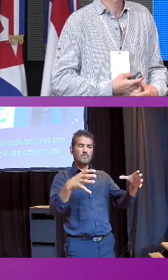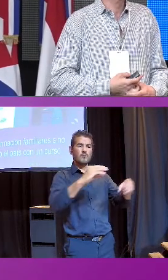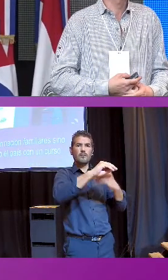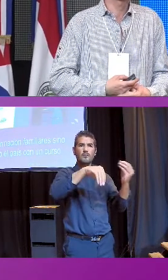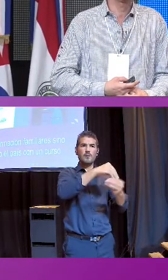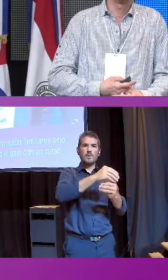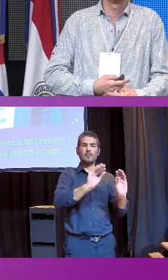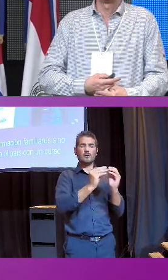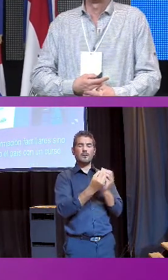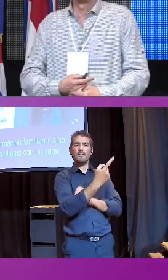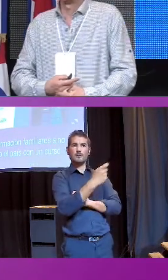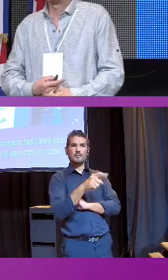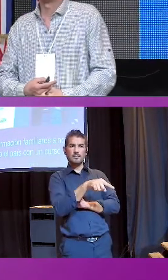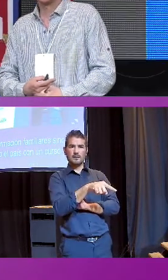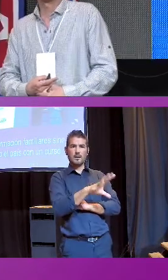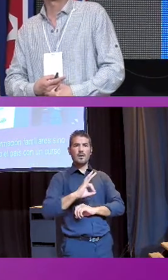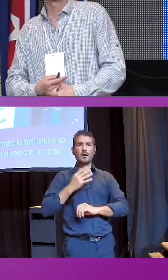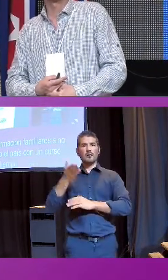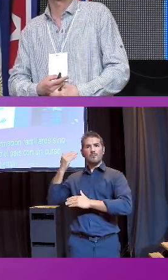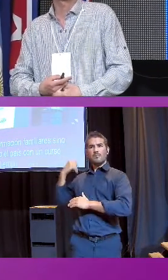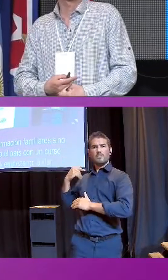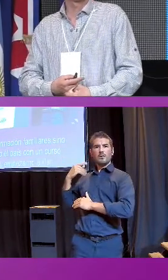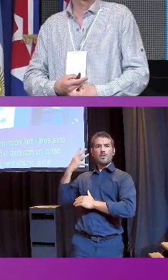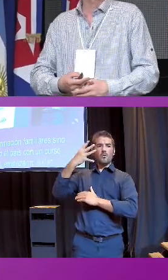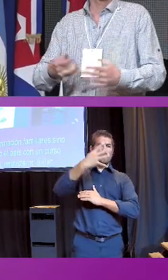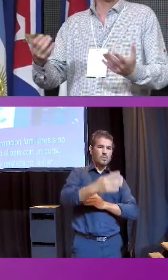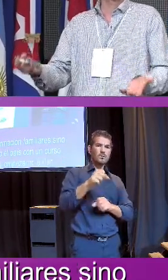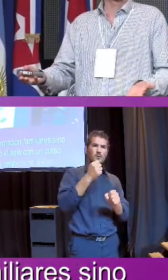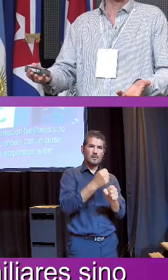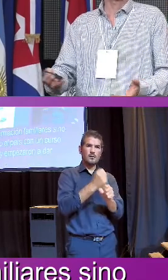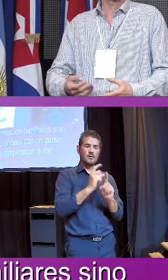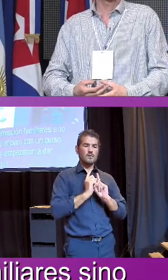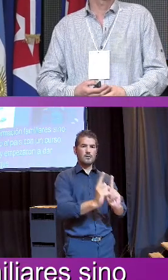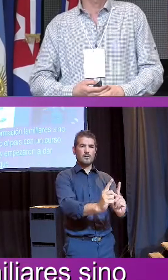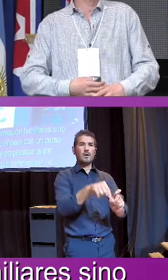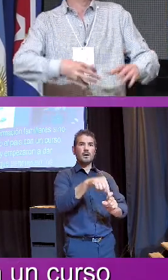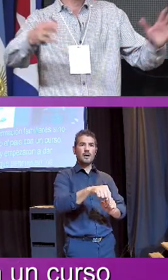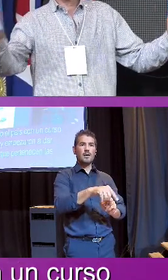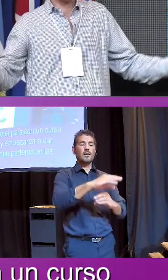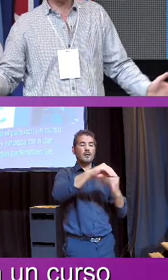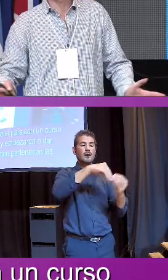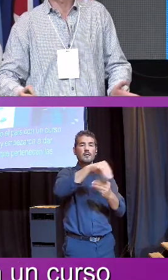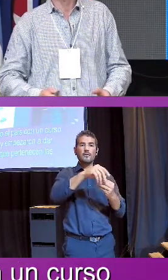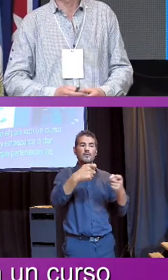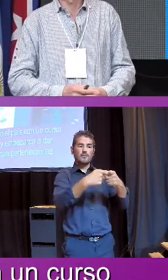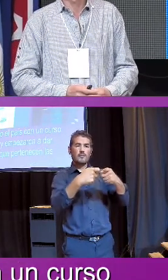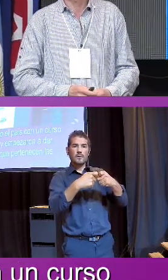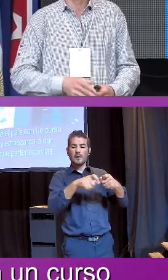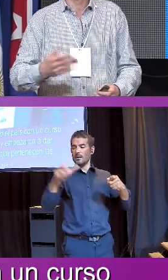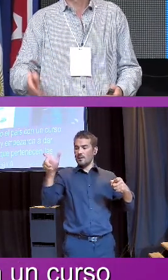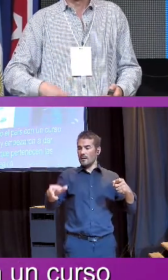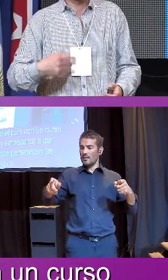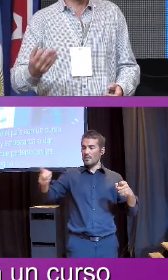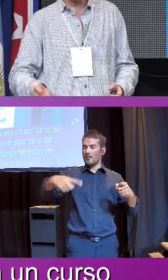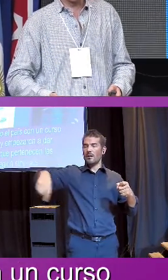años haciendo, y empezaron a dar talleres estas familiares, en general que pertenecen a asociaciones familiares, a gente de la región, ¿sí?